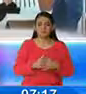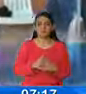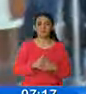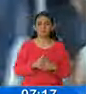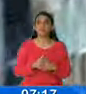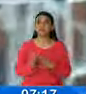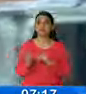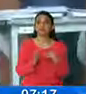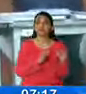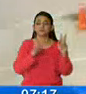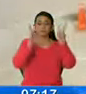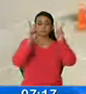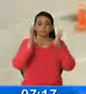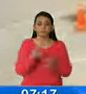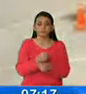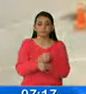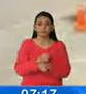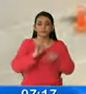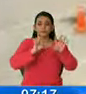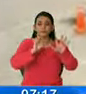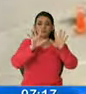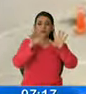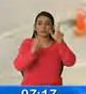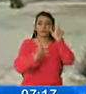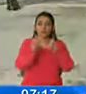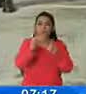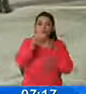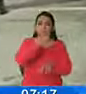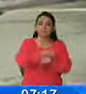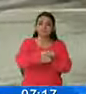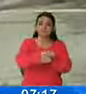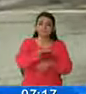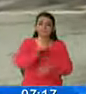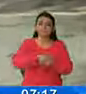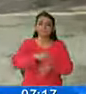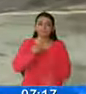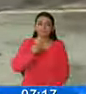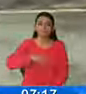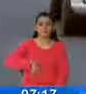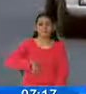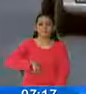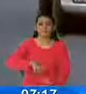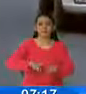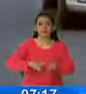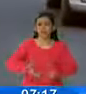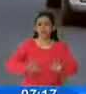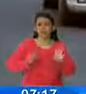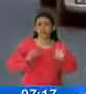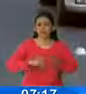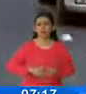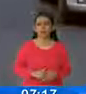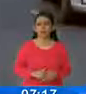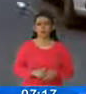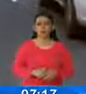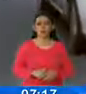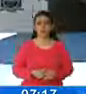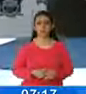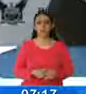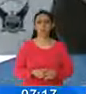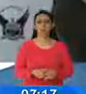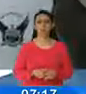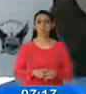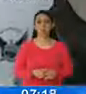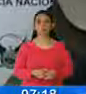que respecta a la seguridad, 75 individuos fueron detenidos por cometer delitos distintos al ejercicio electoral. En Quito